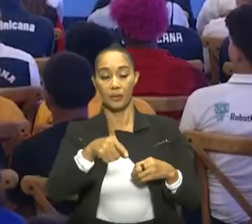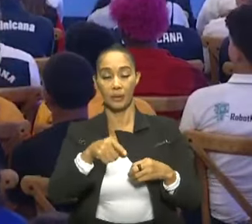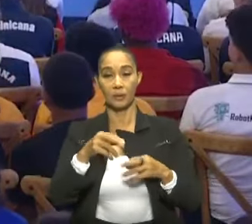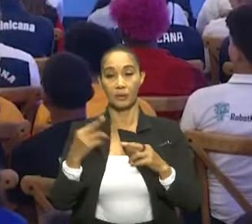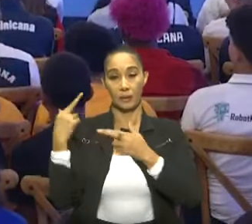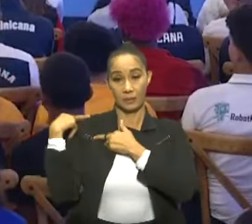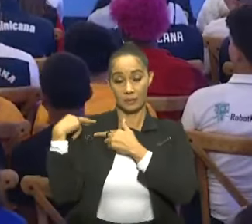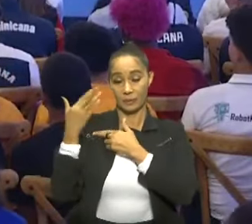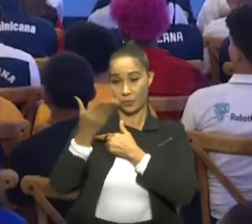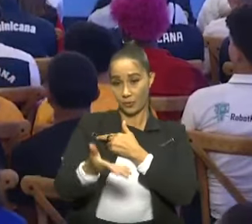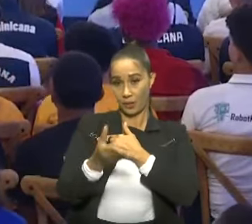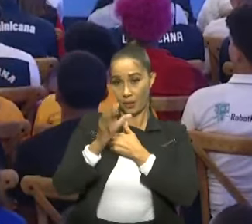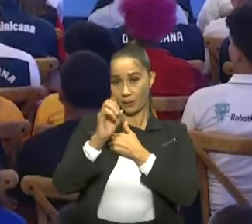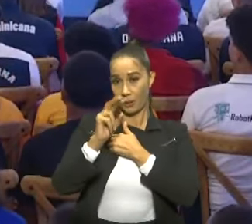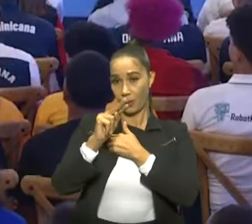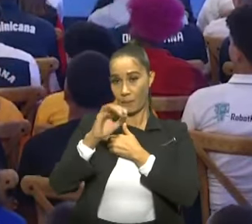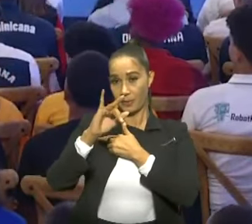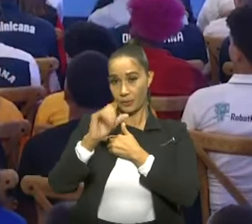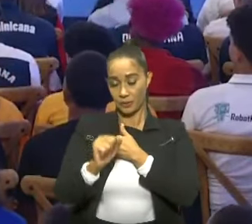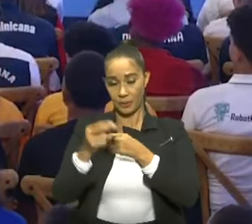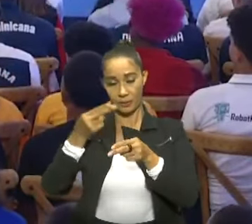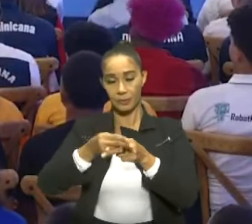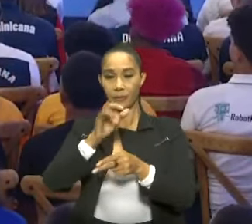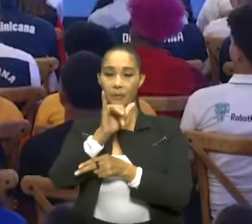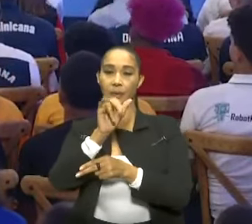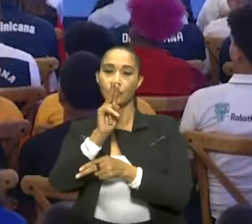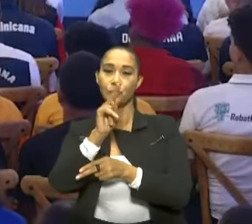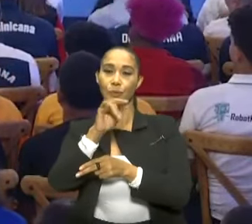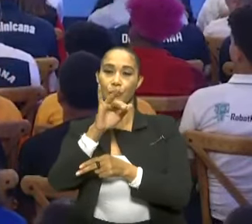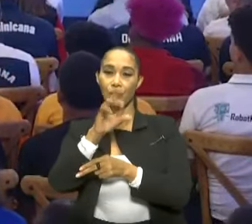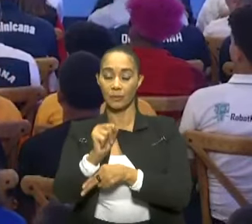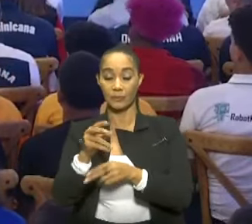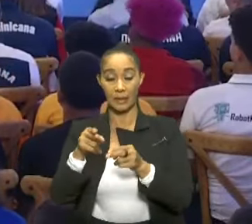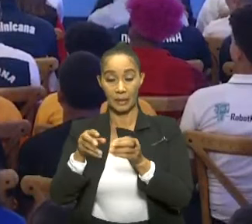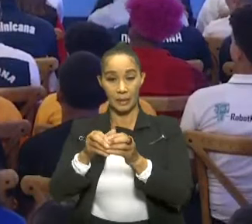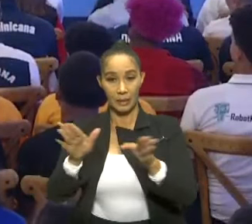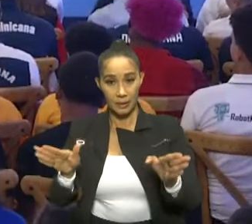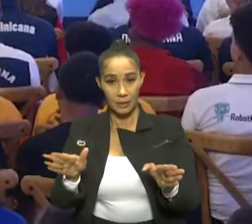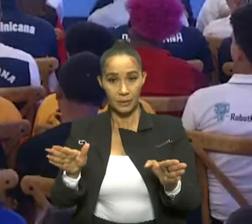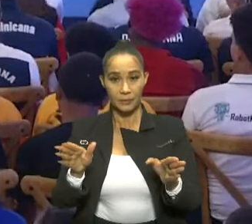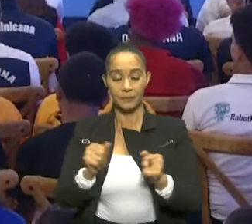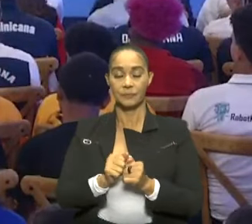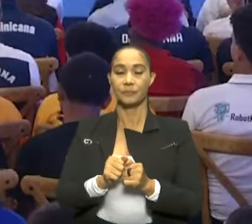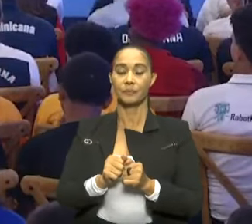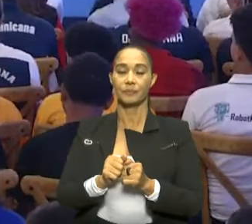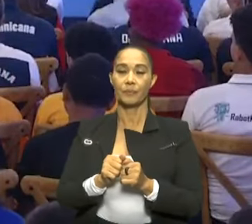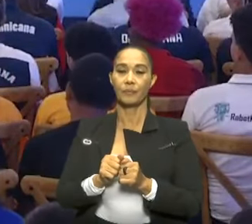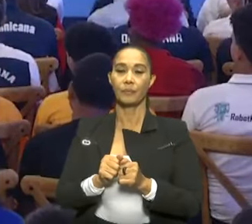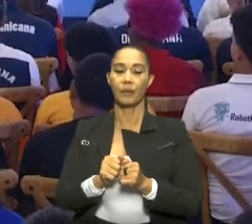comisionado Junior Novoa. La inauguración de academias